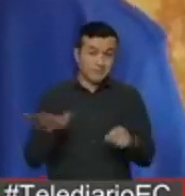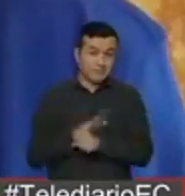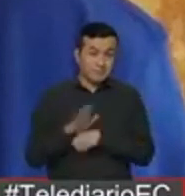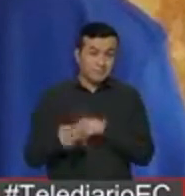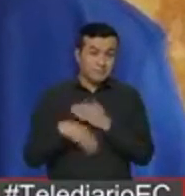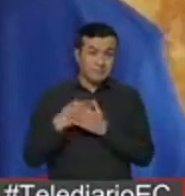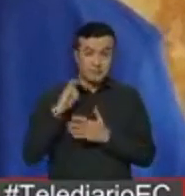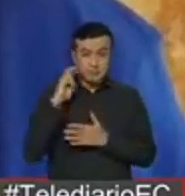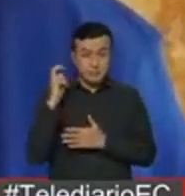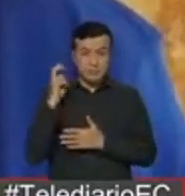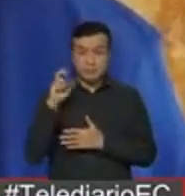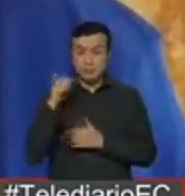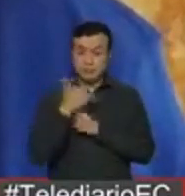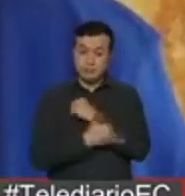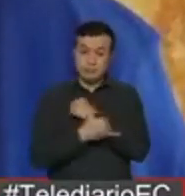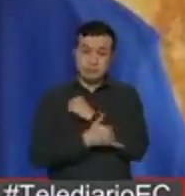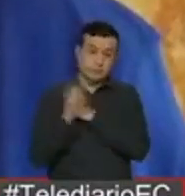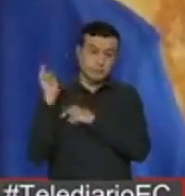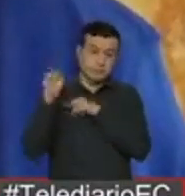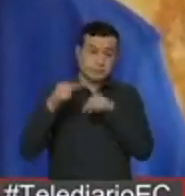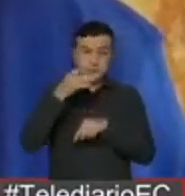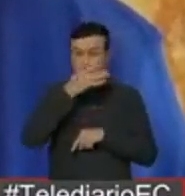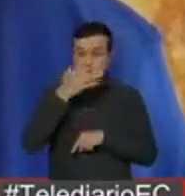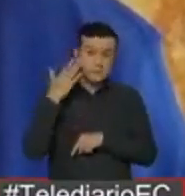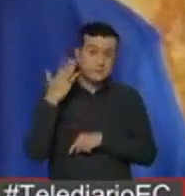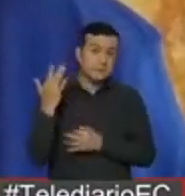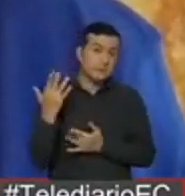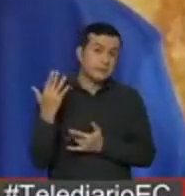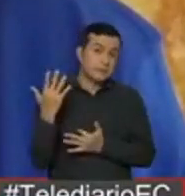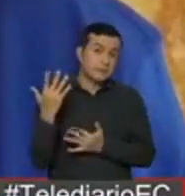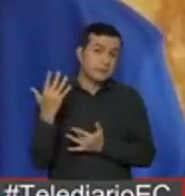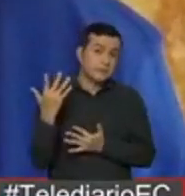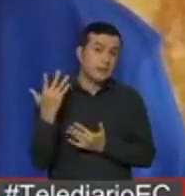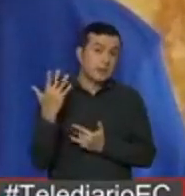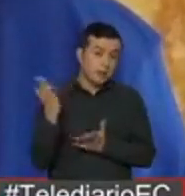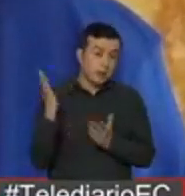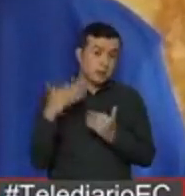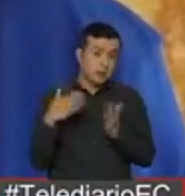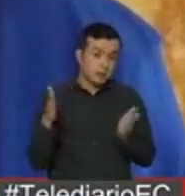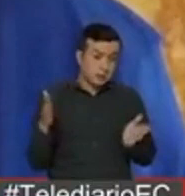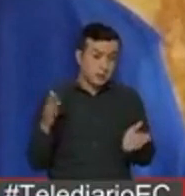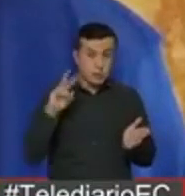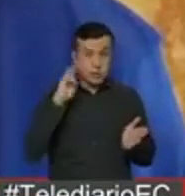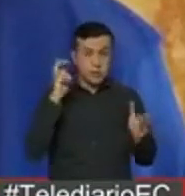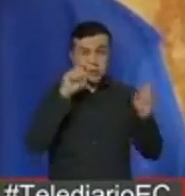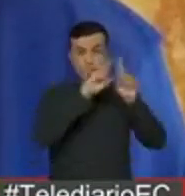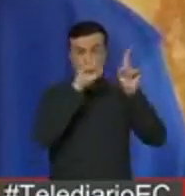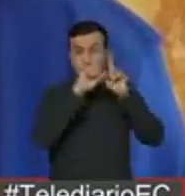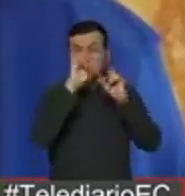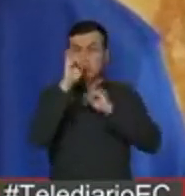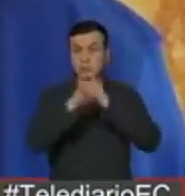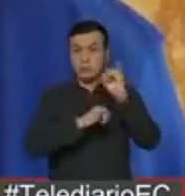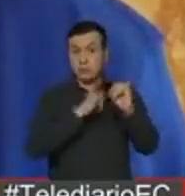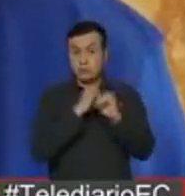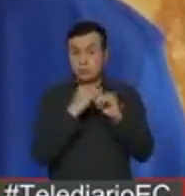los turistas extranjeros que venían a la Amazonía tienen que esperar a que vuelvan a reactivar los tour operadores internacionales ese